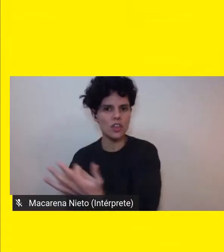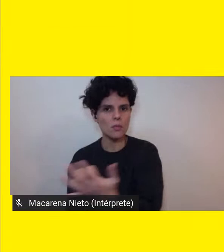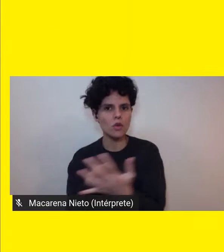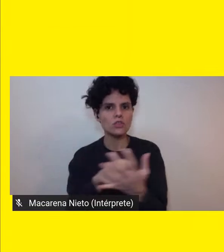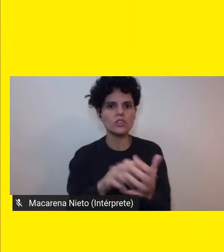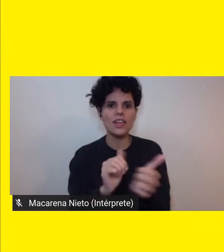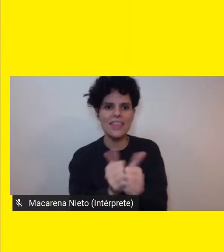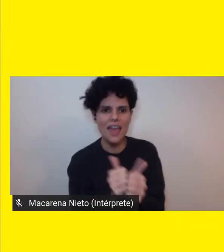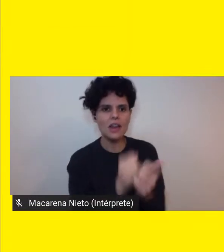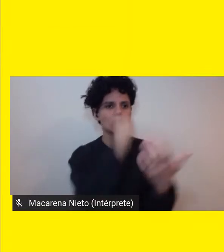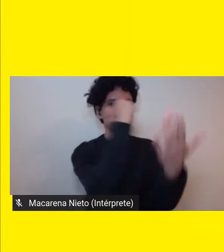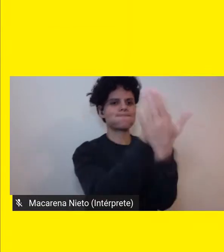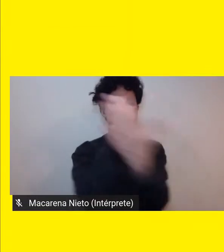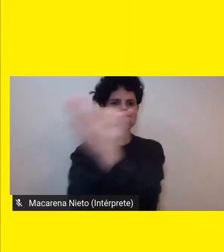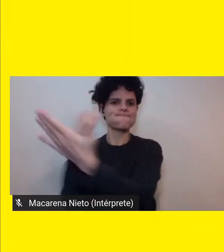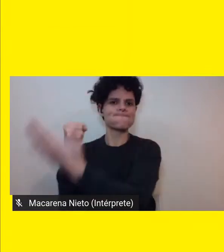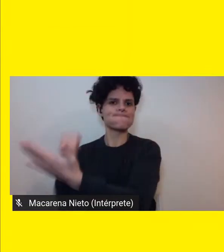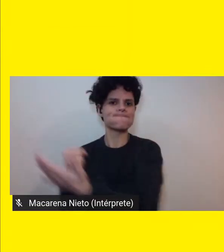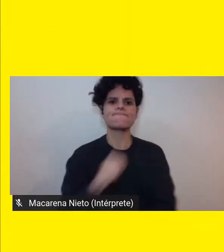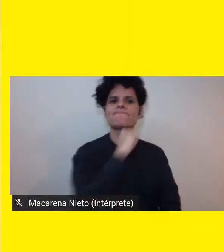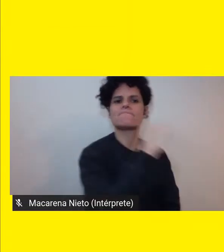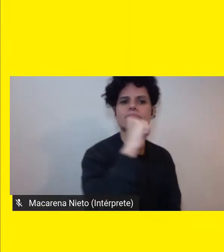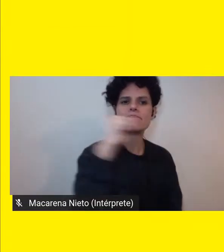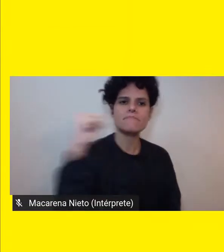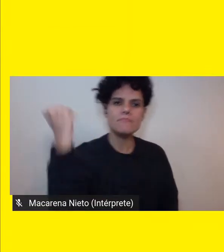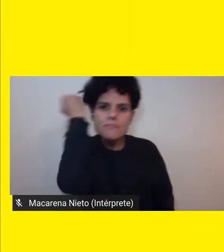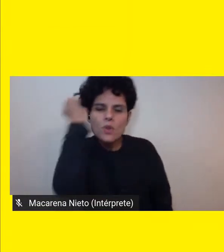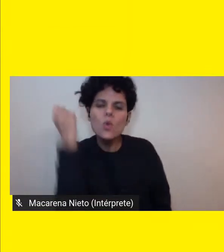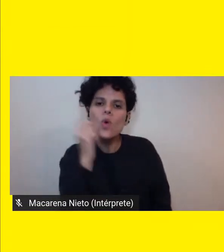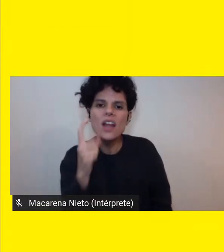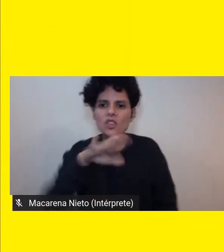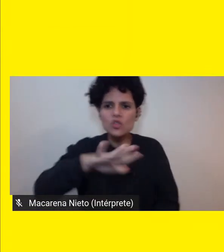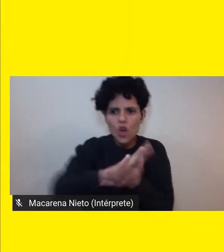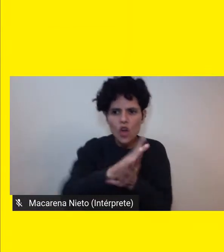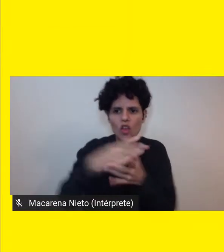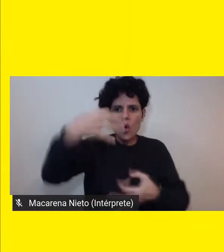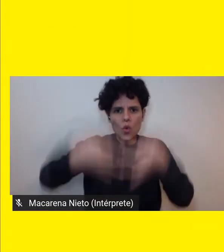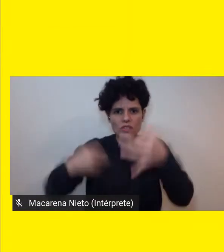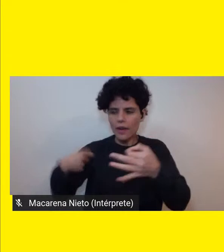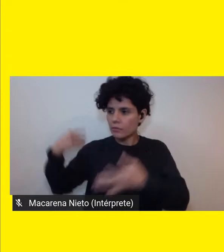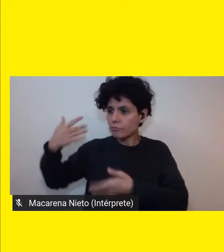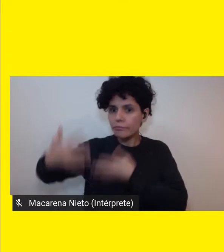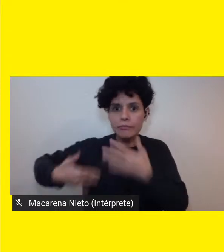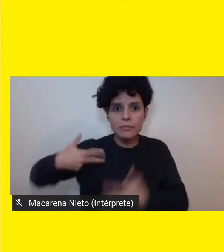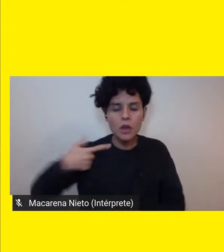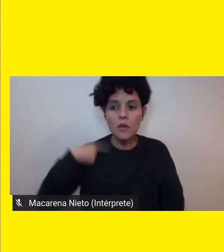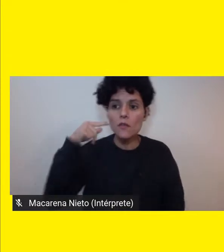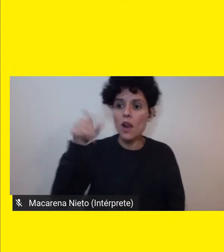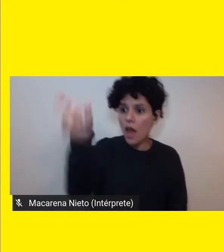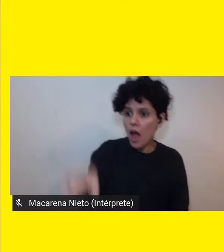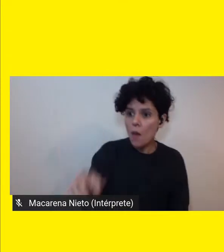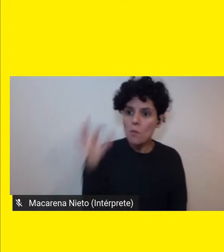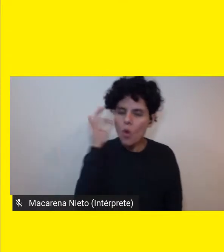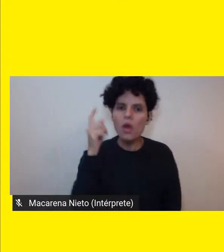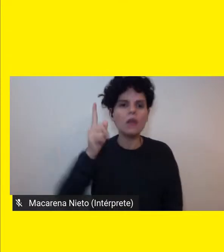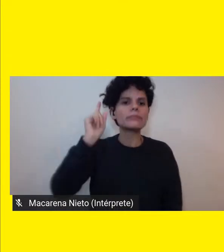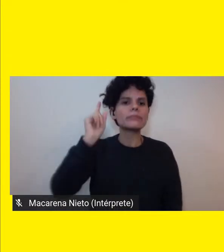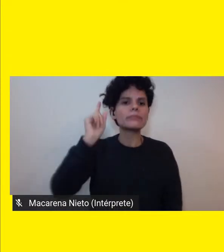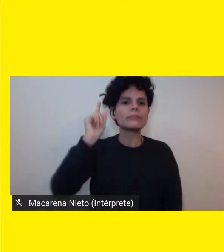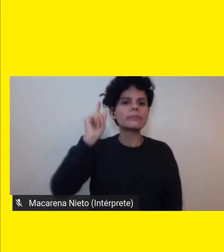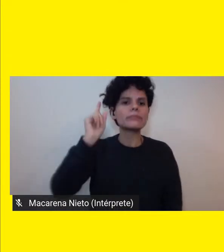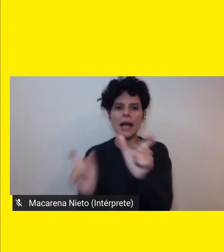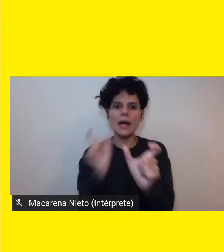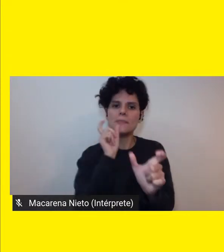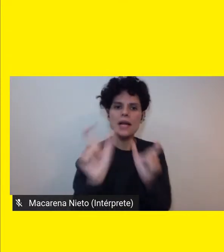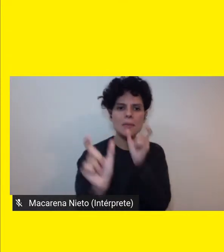lo largo de distintos tipos de tratamientos judiciales donde las mujeres son tildadas de distintas maneras, son estereotipadas de